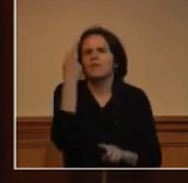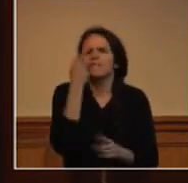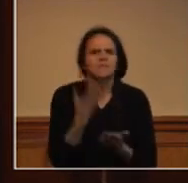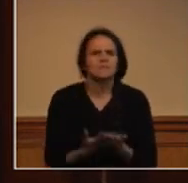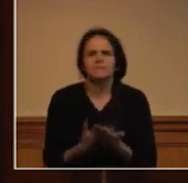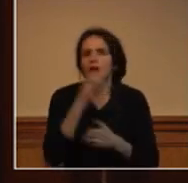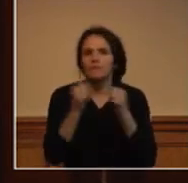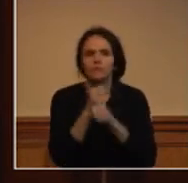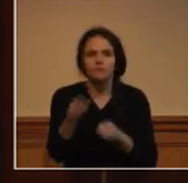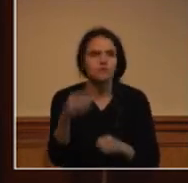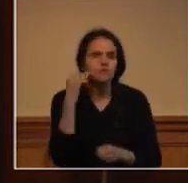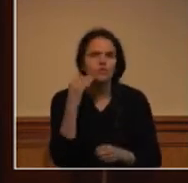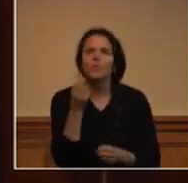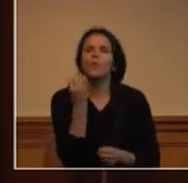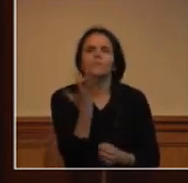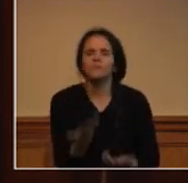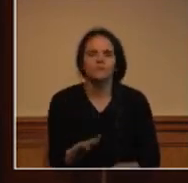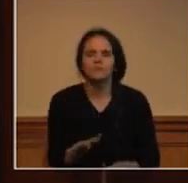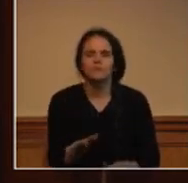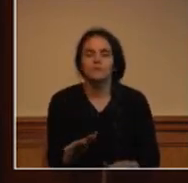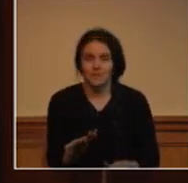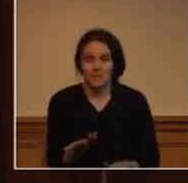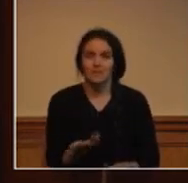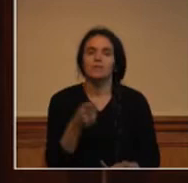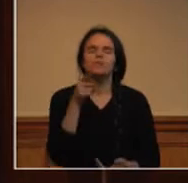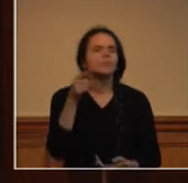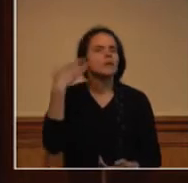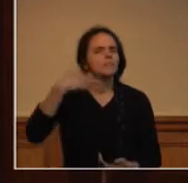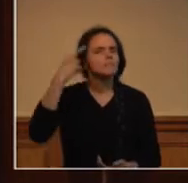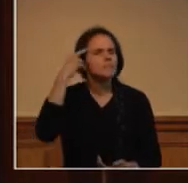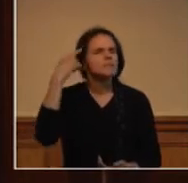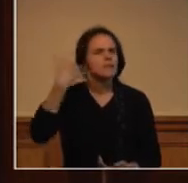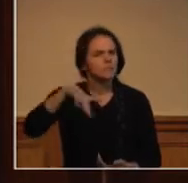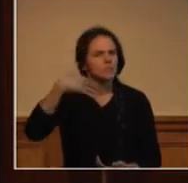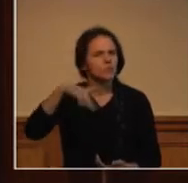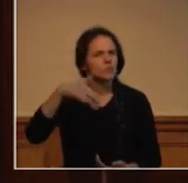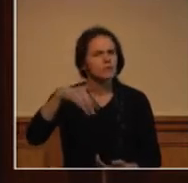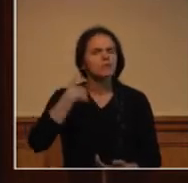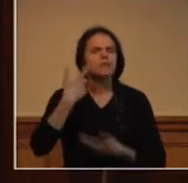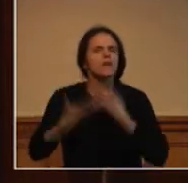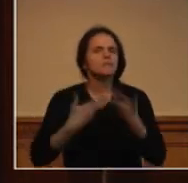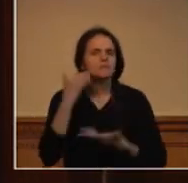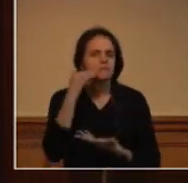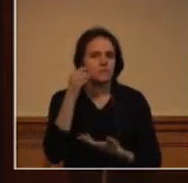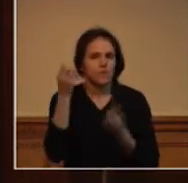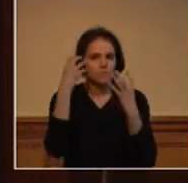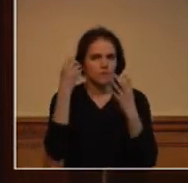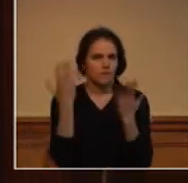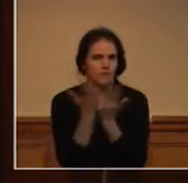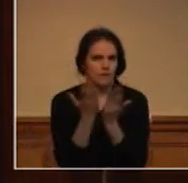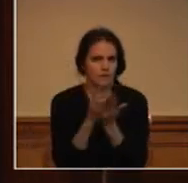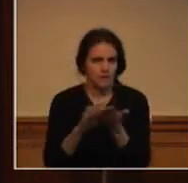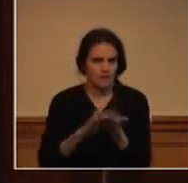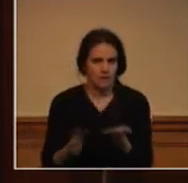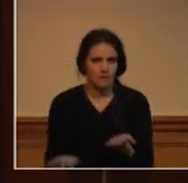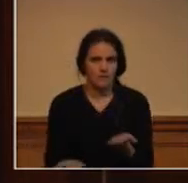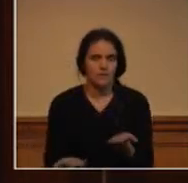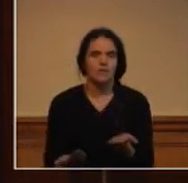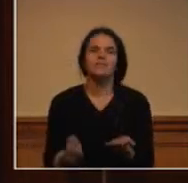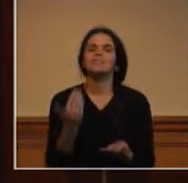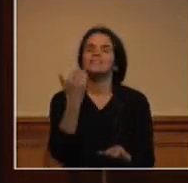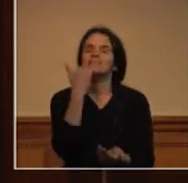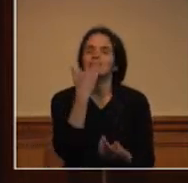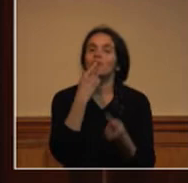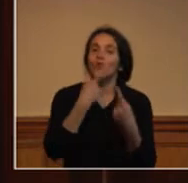qué cree que es importante hacer con los chicos para que aprendan a leer? Y les hicimos además una pregunta